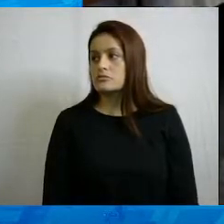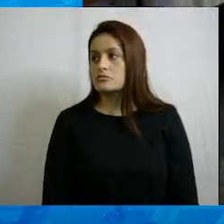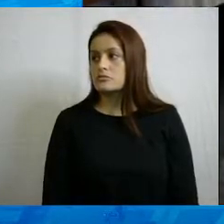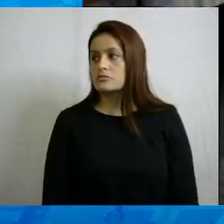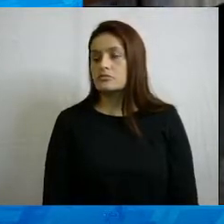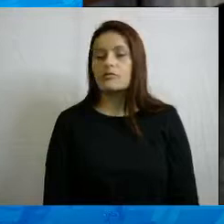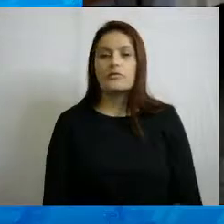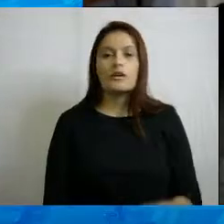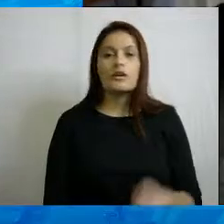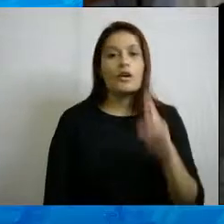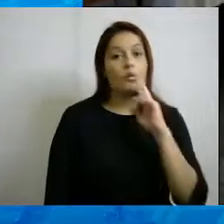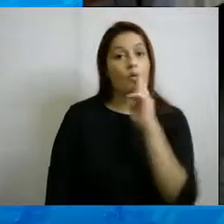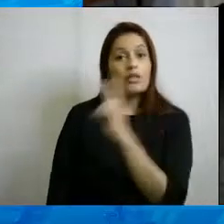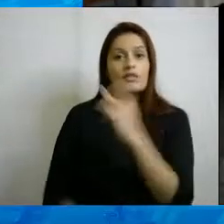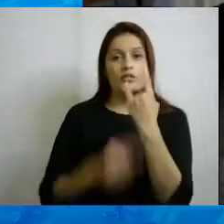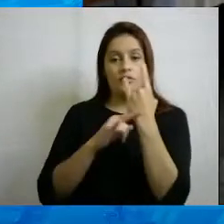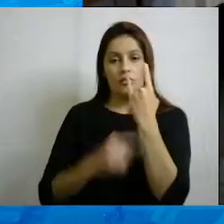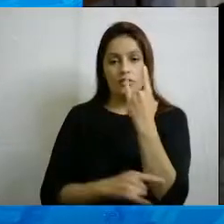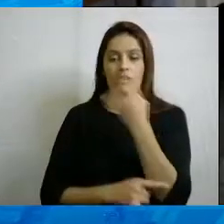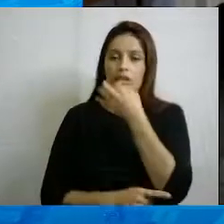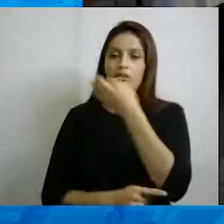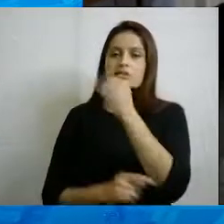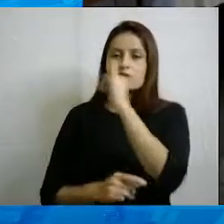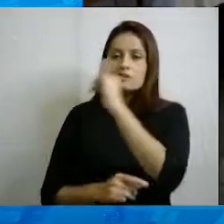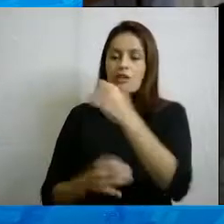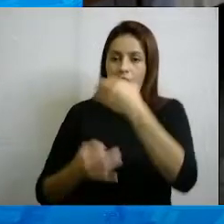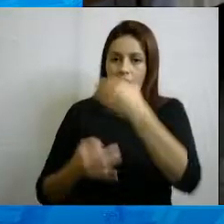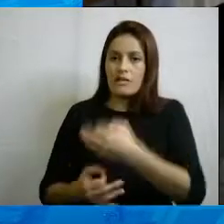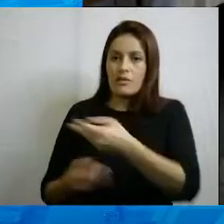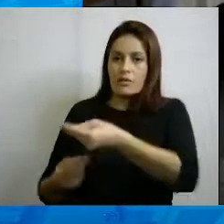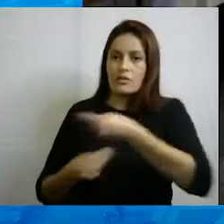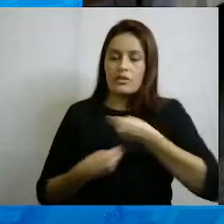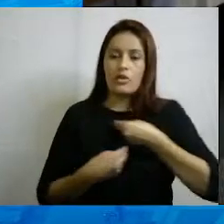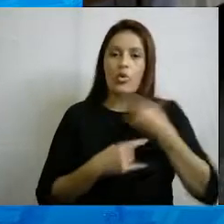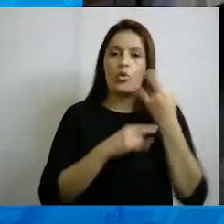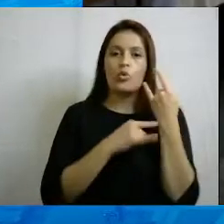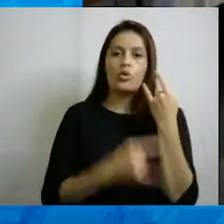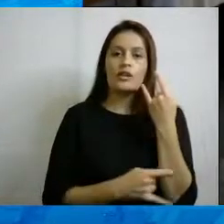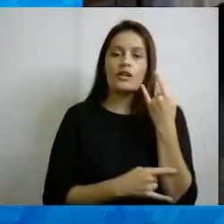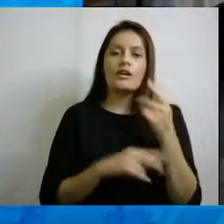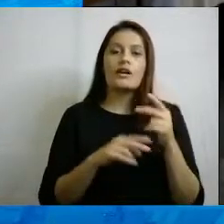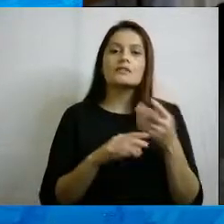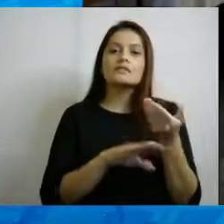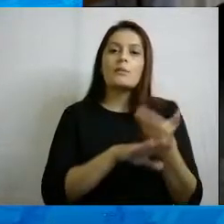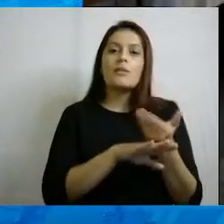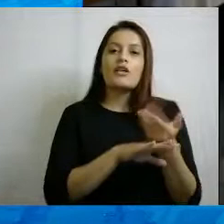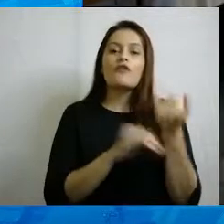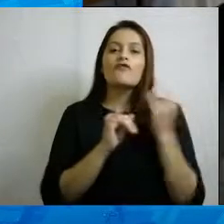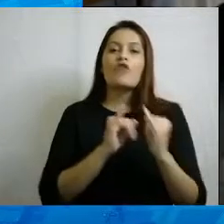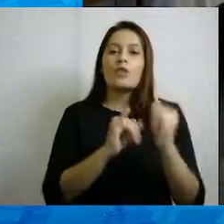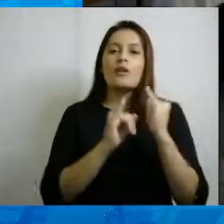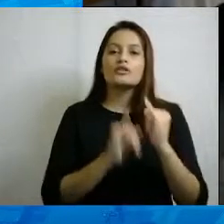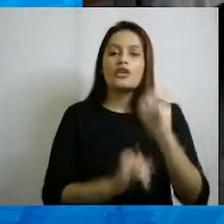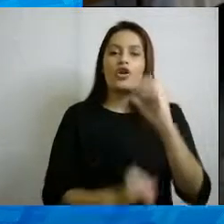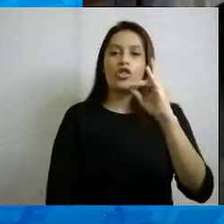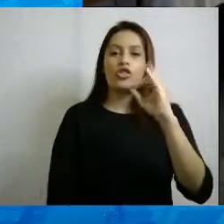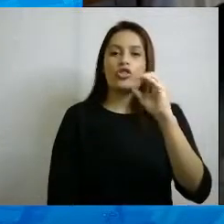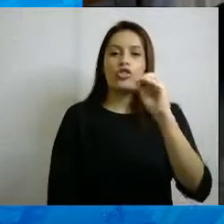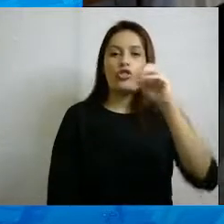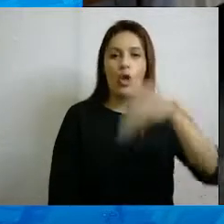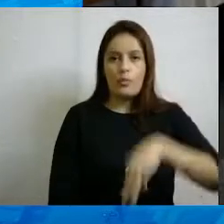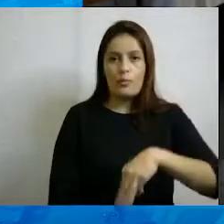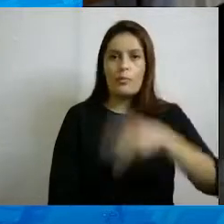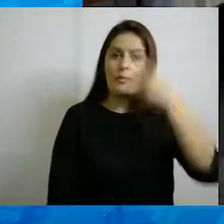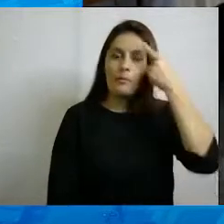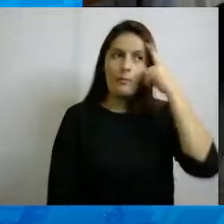Efectivamente, la carta fue ingresada, fue derivada a jurídico. Desde jurídico se ha solicitado la información a la Dirección de Obras Municipales